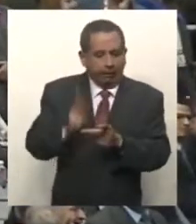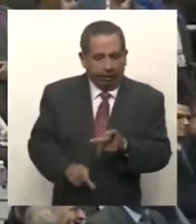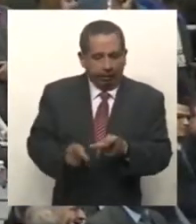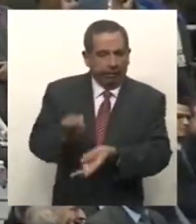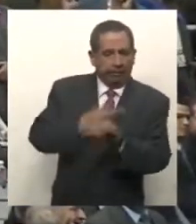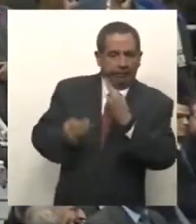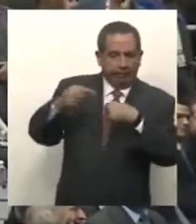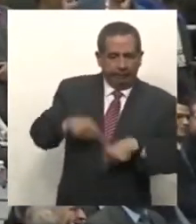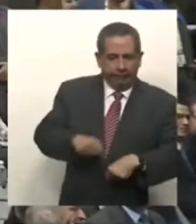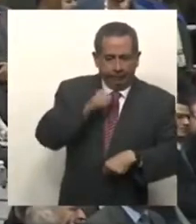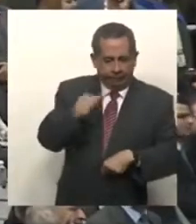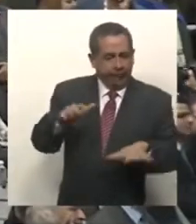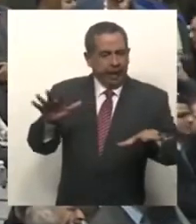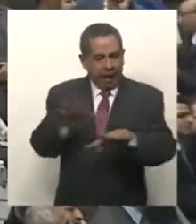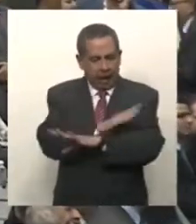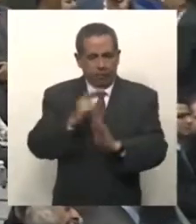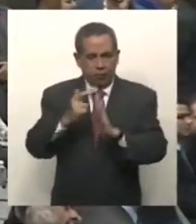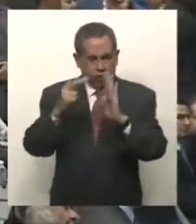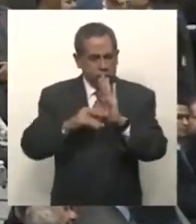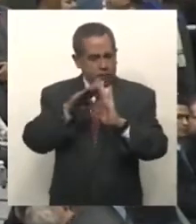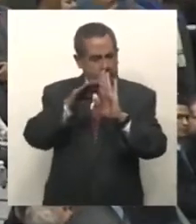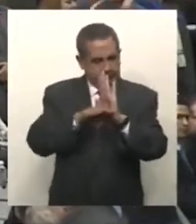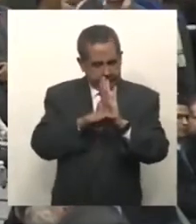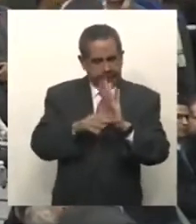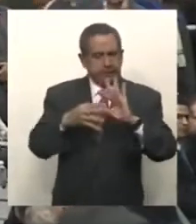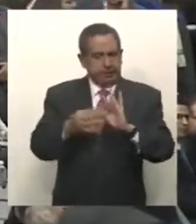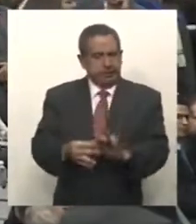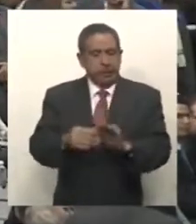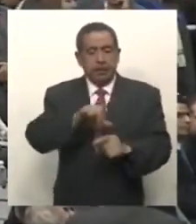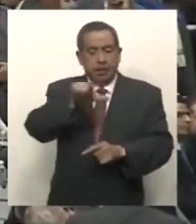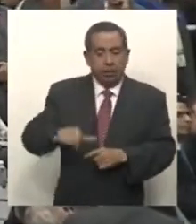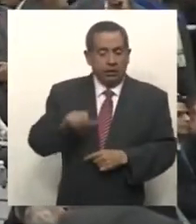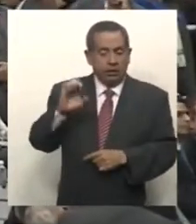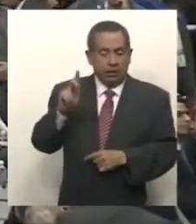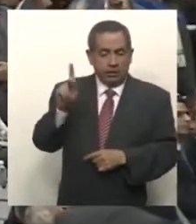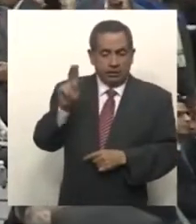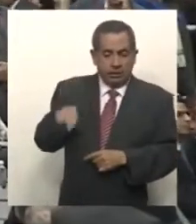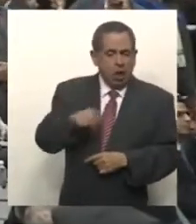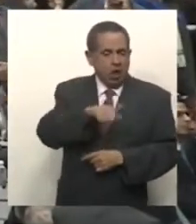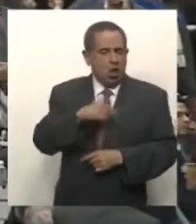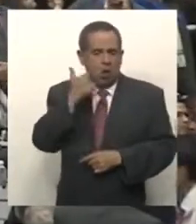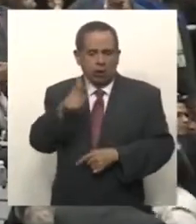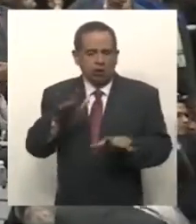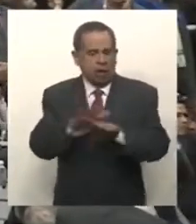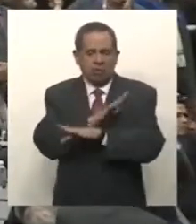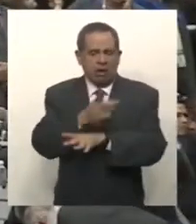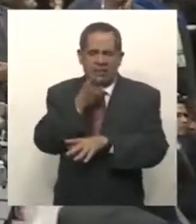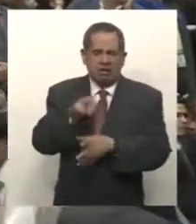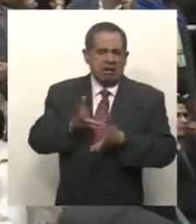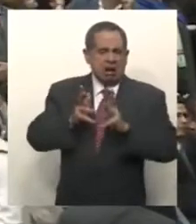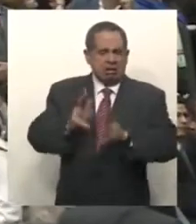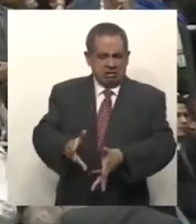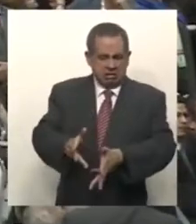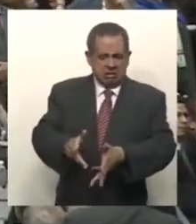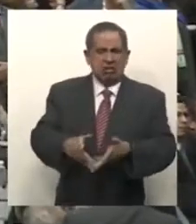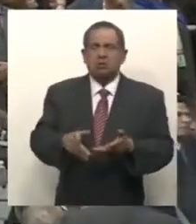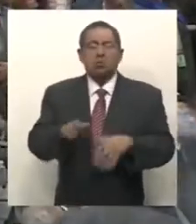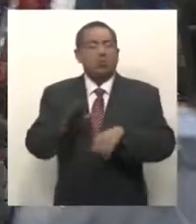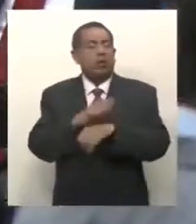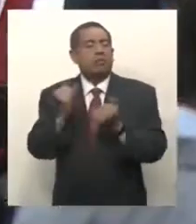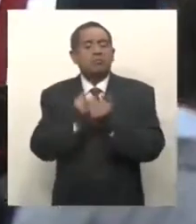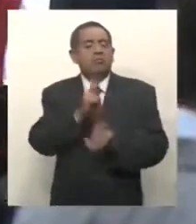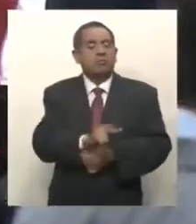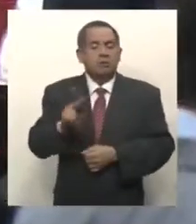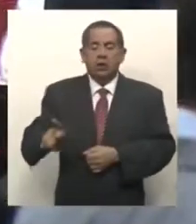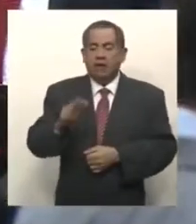más. Se cambió el marco constitucional, Enrique Peña Nieto no quiso cambiar el marco constitucional porque igual que a